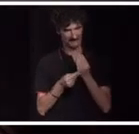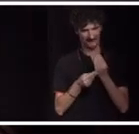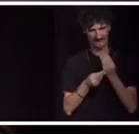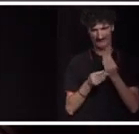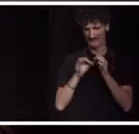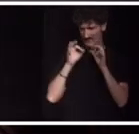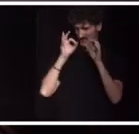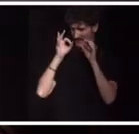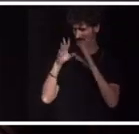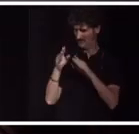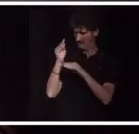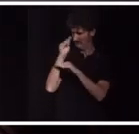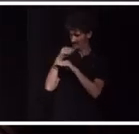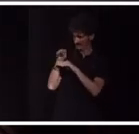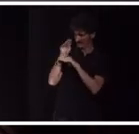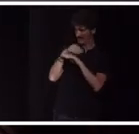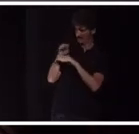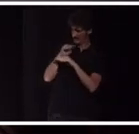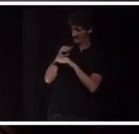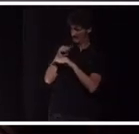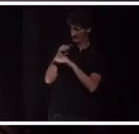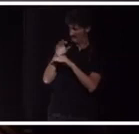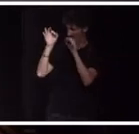pueblo andaluz, y